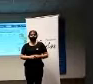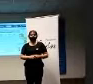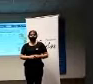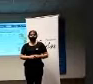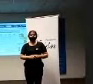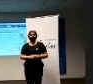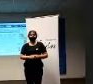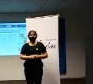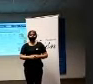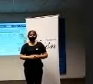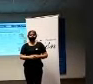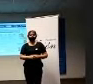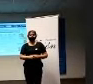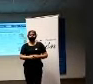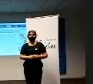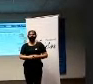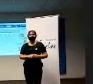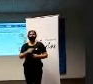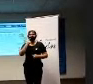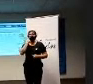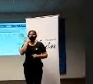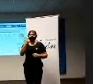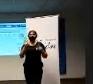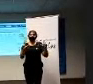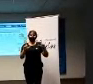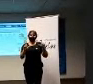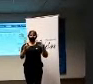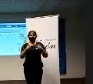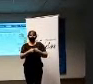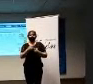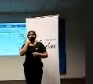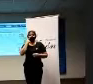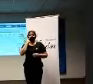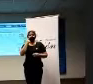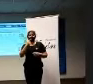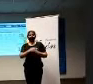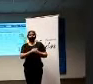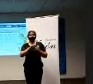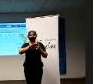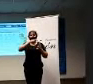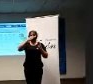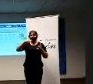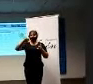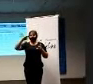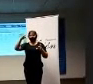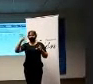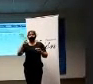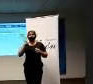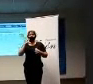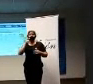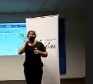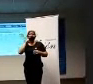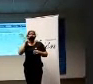aquí, se observa que el nivel 4 es el nivel rojo, entonces si estamos en nivel rojo significa que tenemos demasiados casos, que son